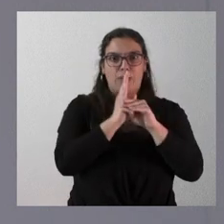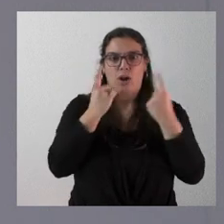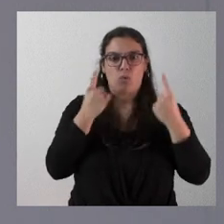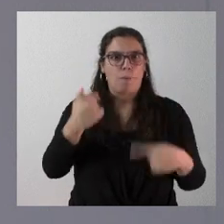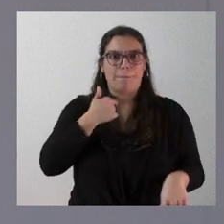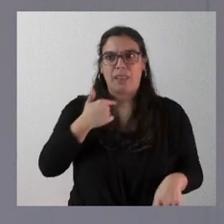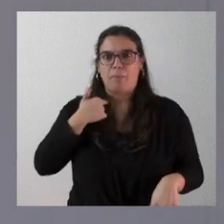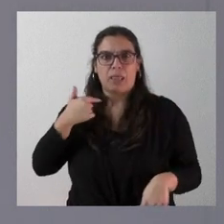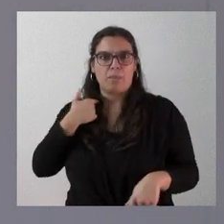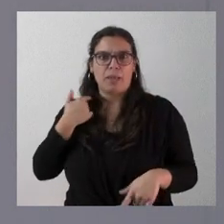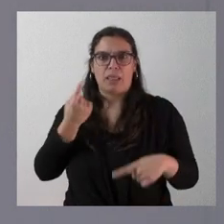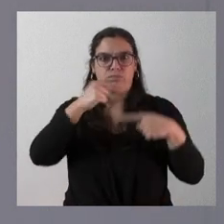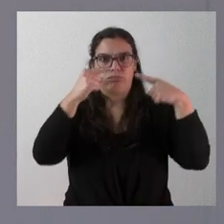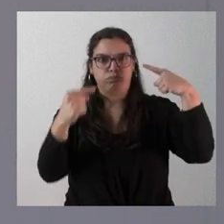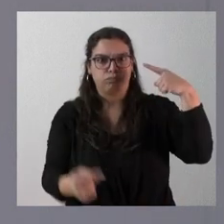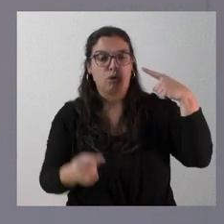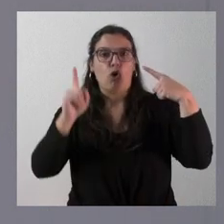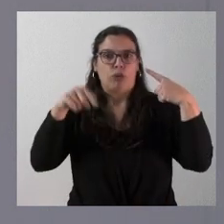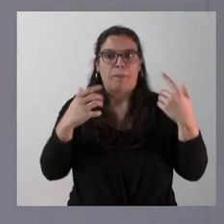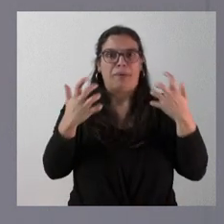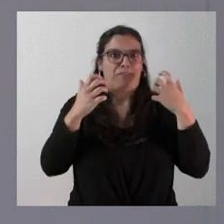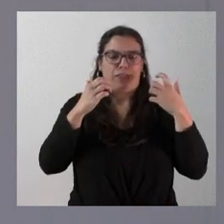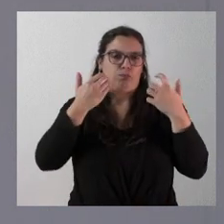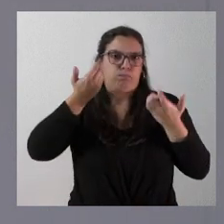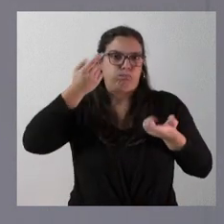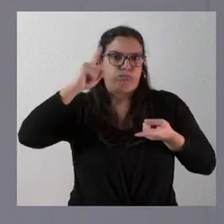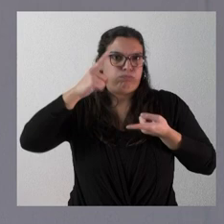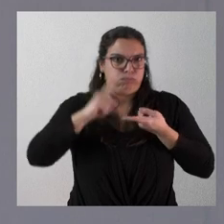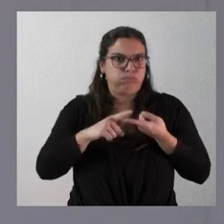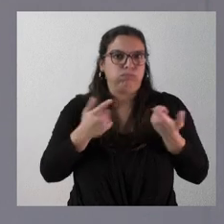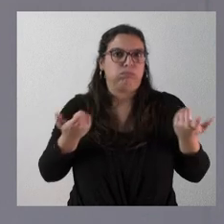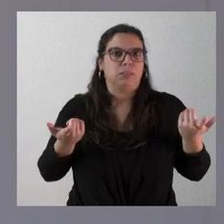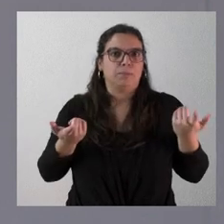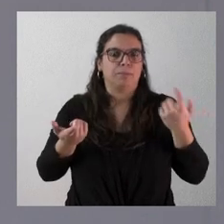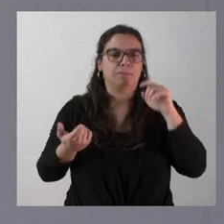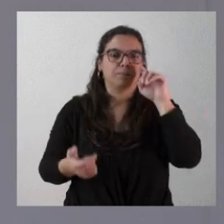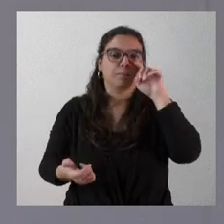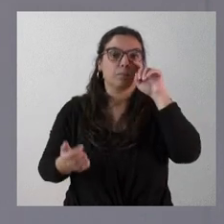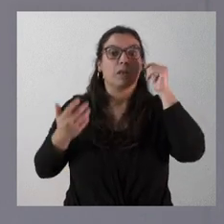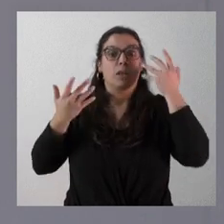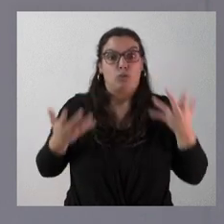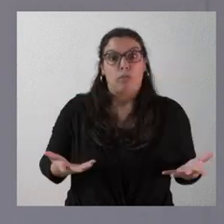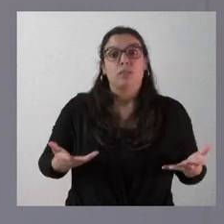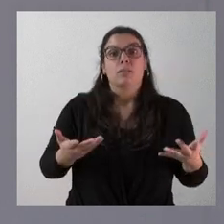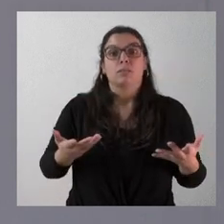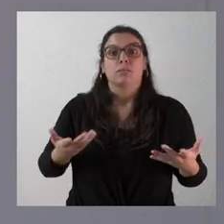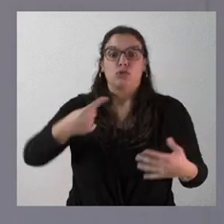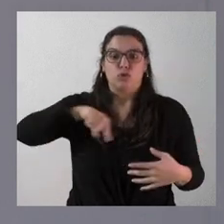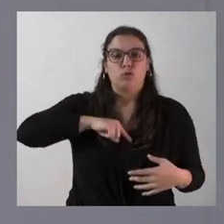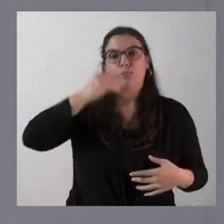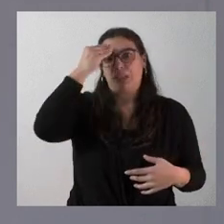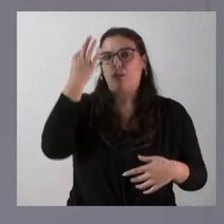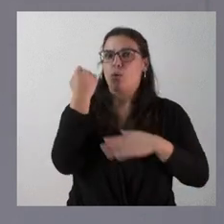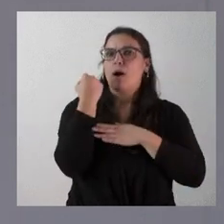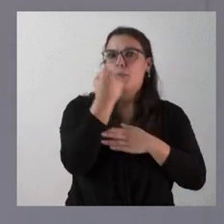rentable o hayan visto disminuidas de una forma muy drástica su nivel de margen de rentabilidad y ese punto de vista creemos que tiene que ser